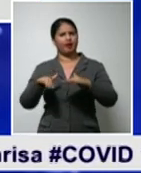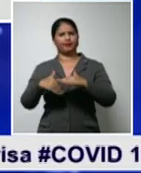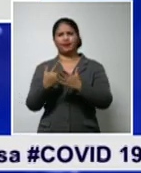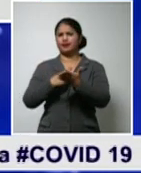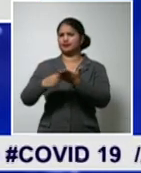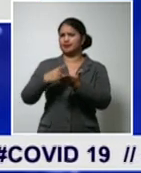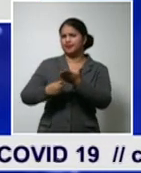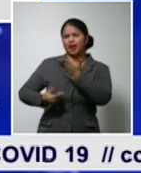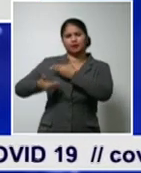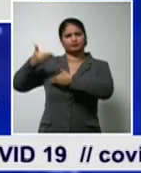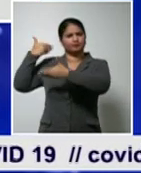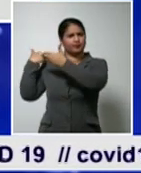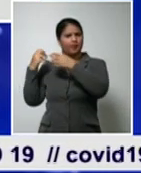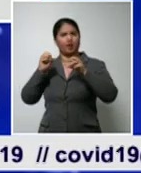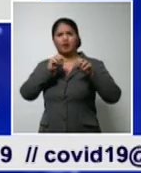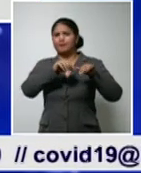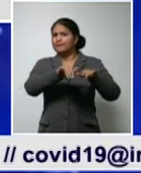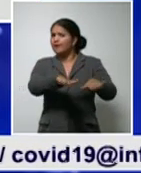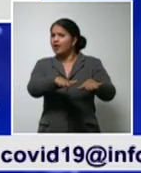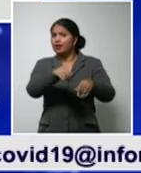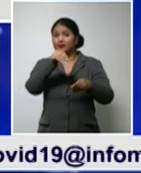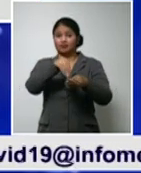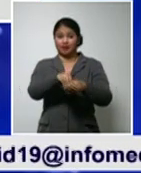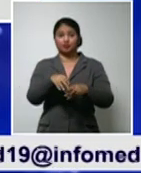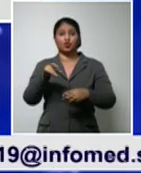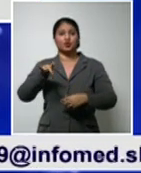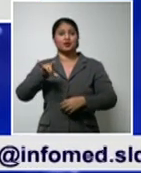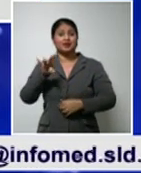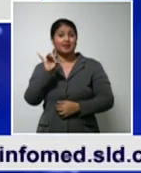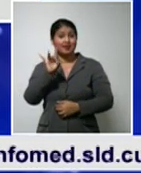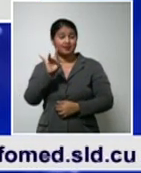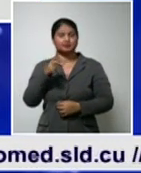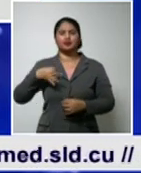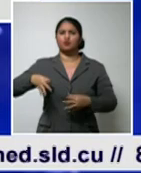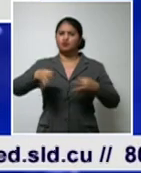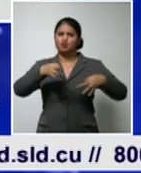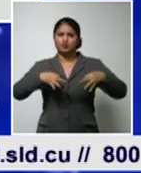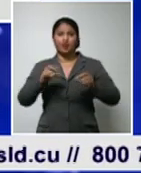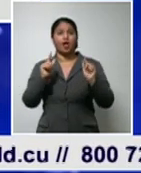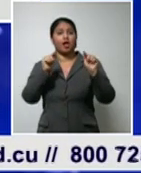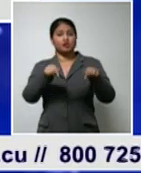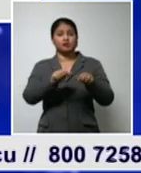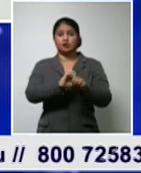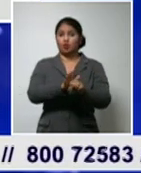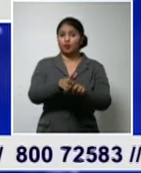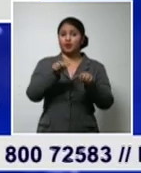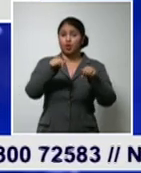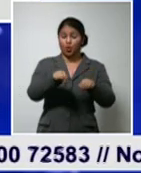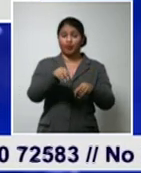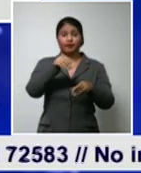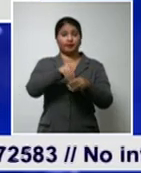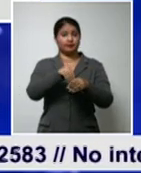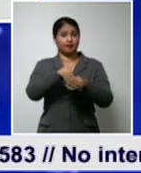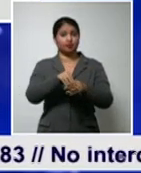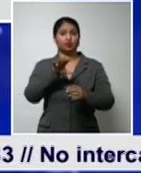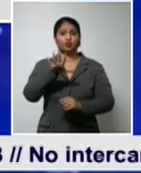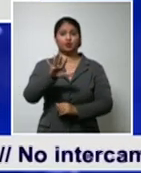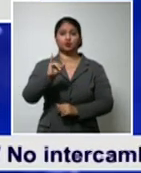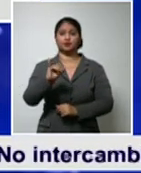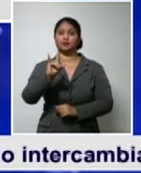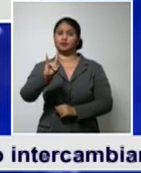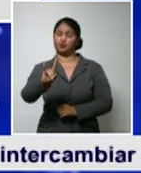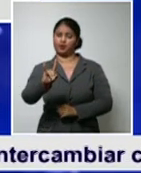territorio, en sus 15 municipios, con una cifra muy elevada hoy, 569,